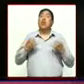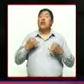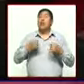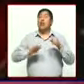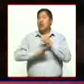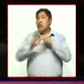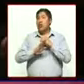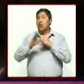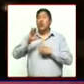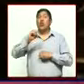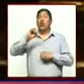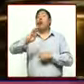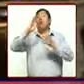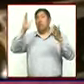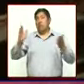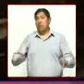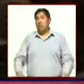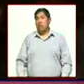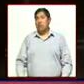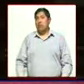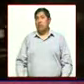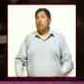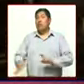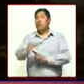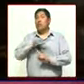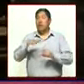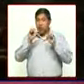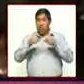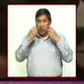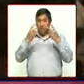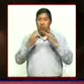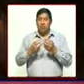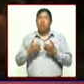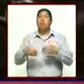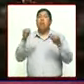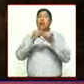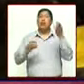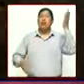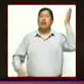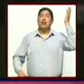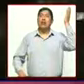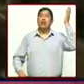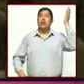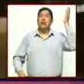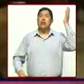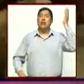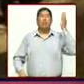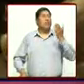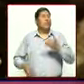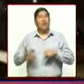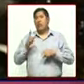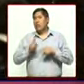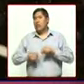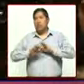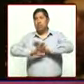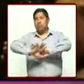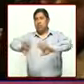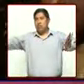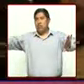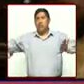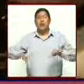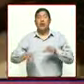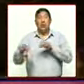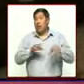está protegiendo a los de la COP. En este sentido, como ustedes pueden apreciar entonces, ya se habría sobrepasado esa barrera metálica